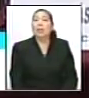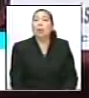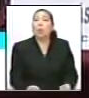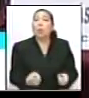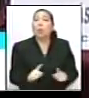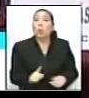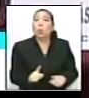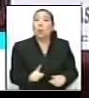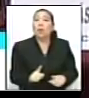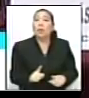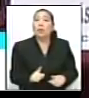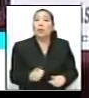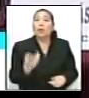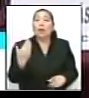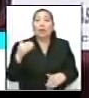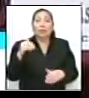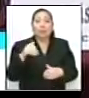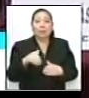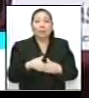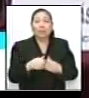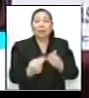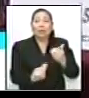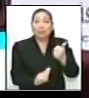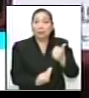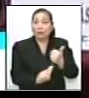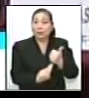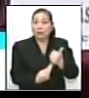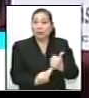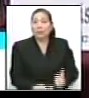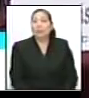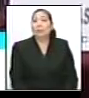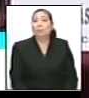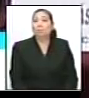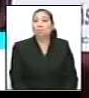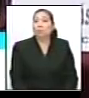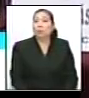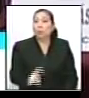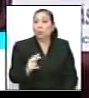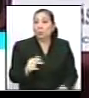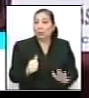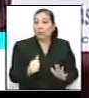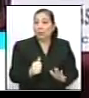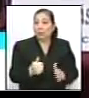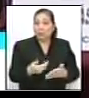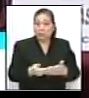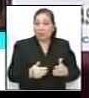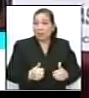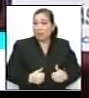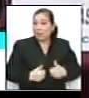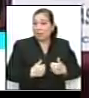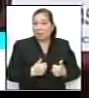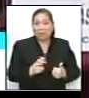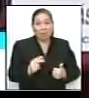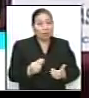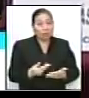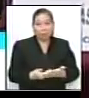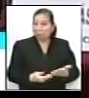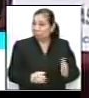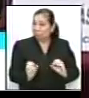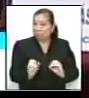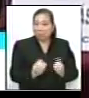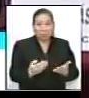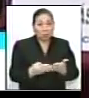cuando fue candidata a regidora. Además, el 2016 en su hoja de vida ya no figura